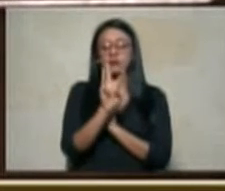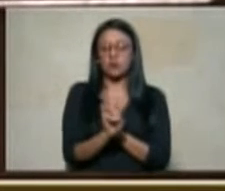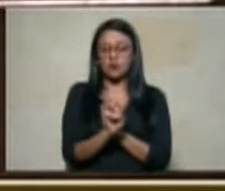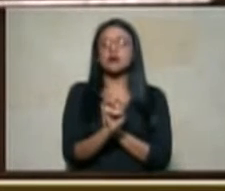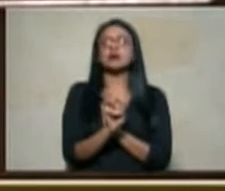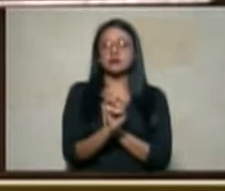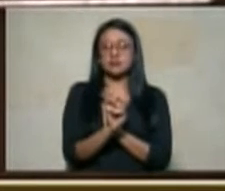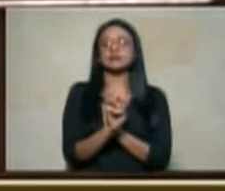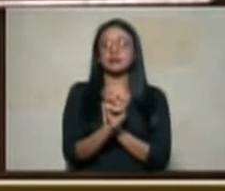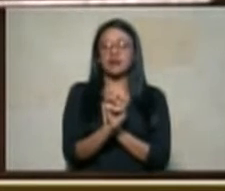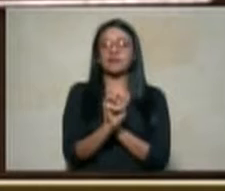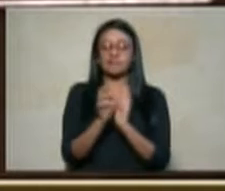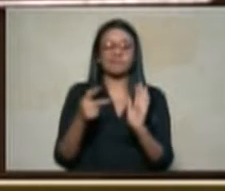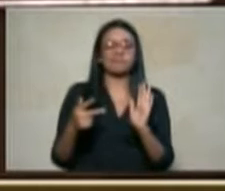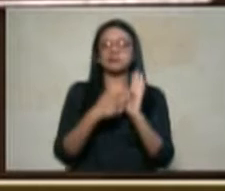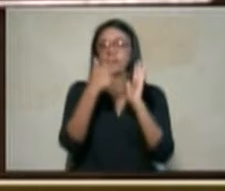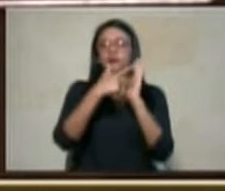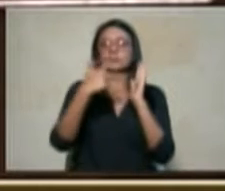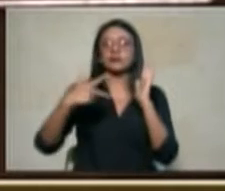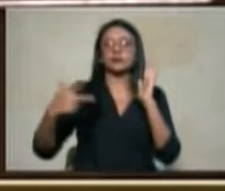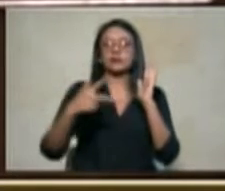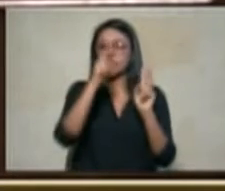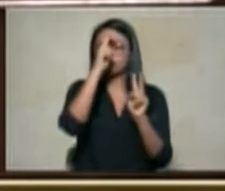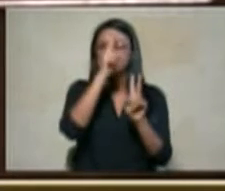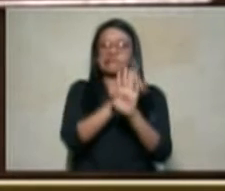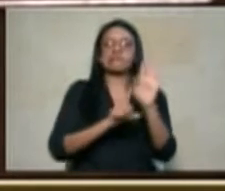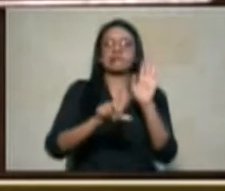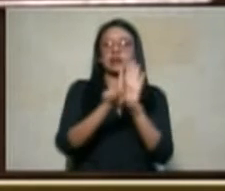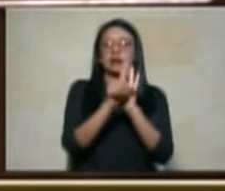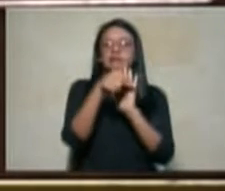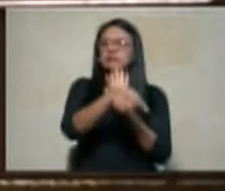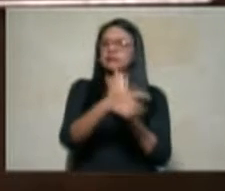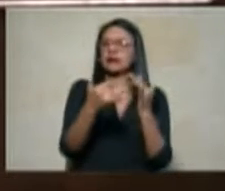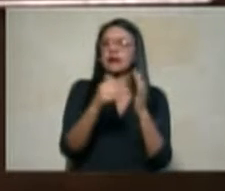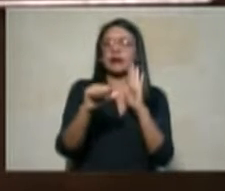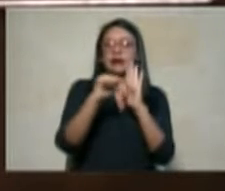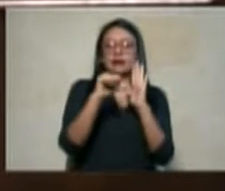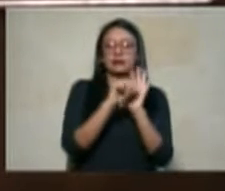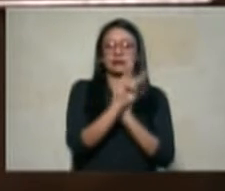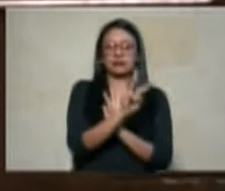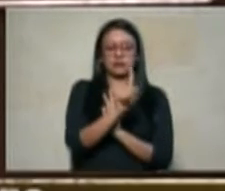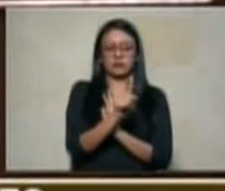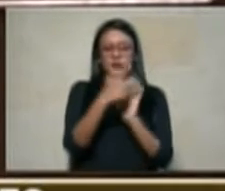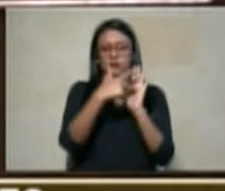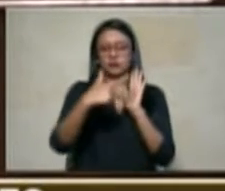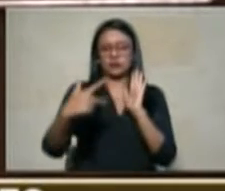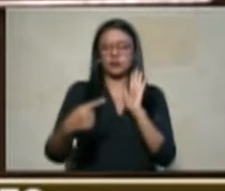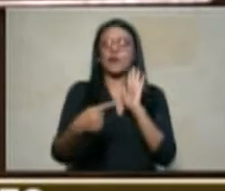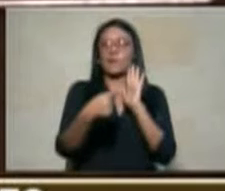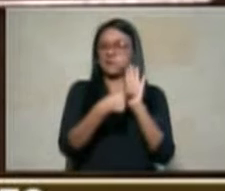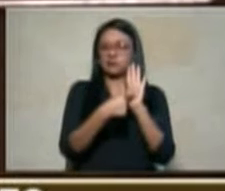viola el principio constitucional de la doble instancia, que es el artículo 31 de la Constitución.